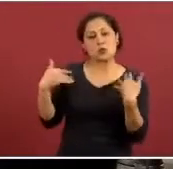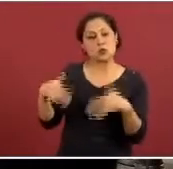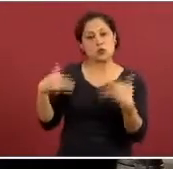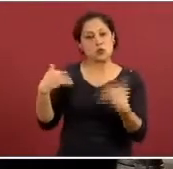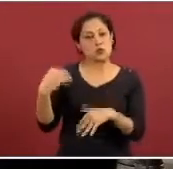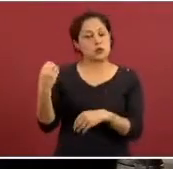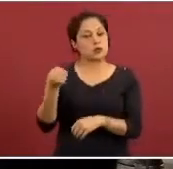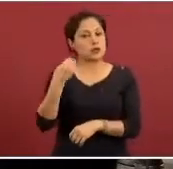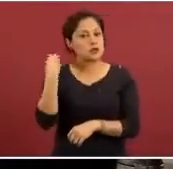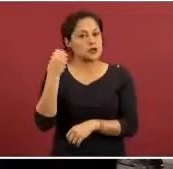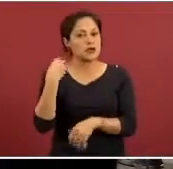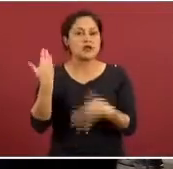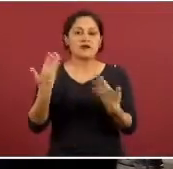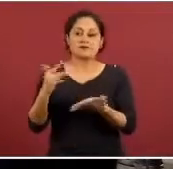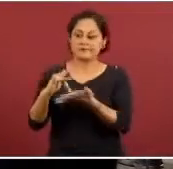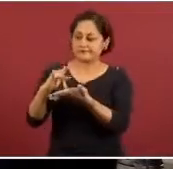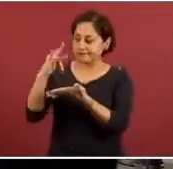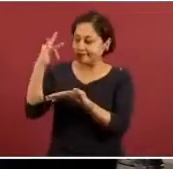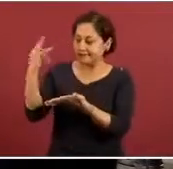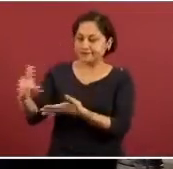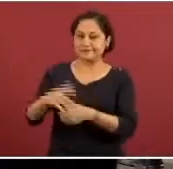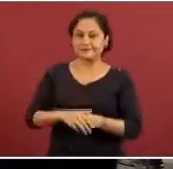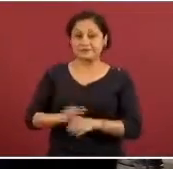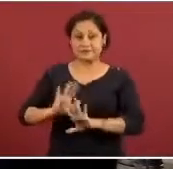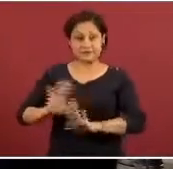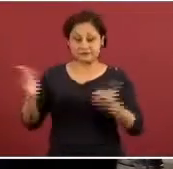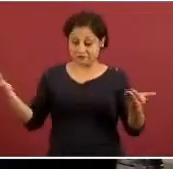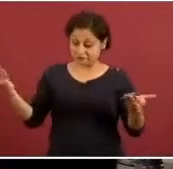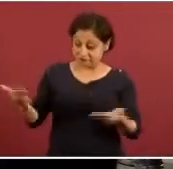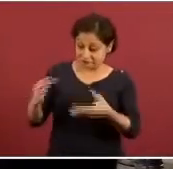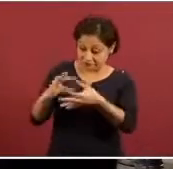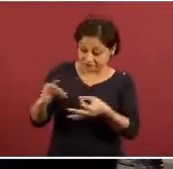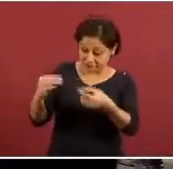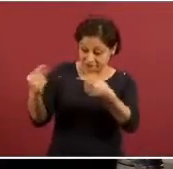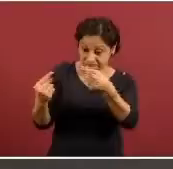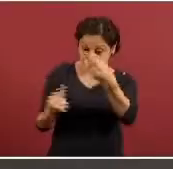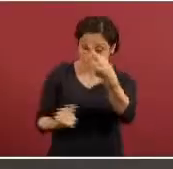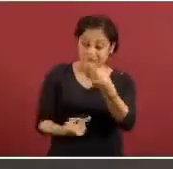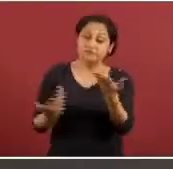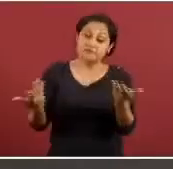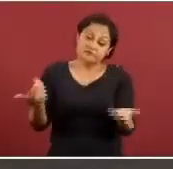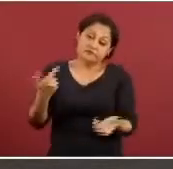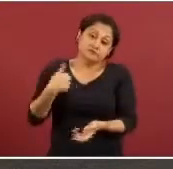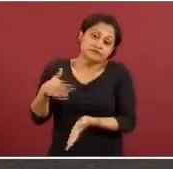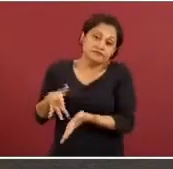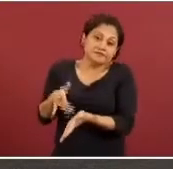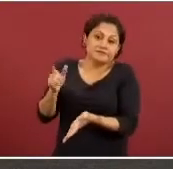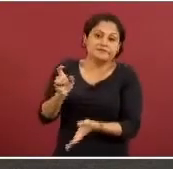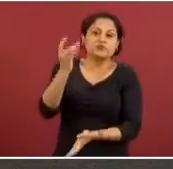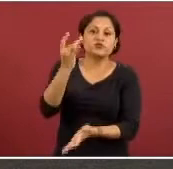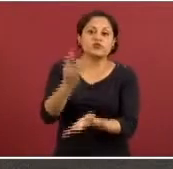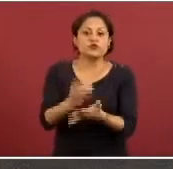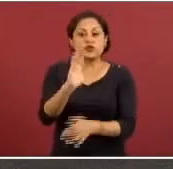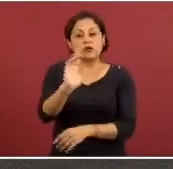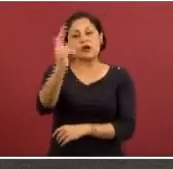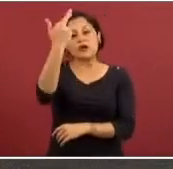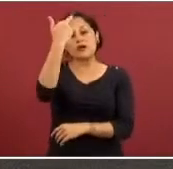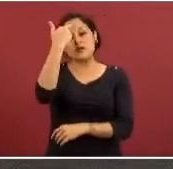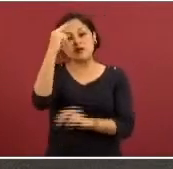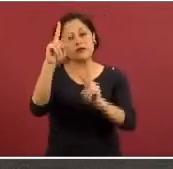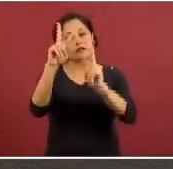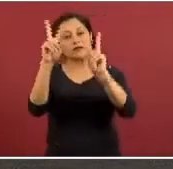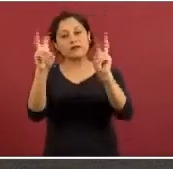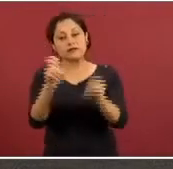muchas gracias. Creo que han puesto todo sobre la mesa y nada más recordar que el tema de la violencia